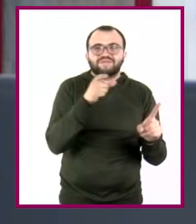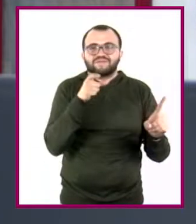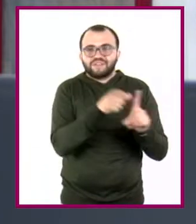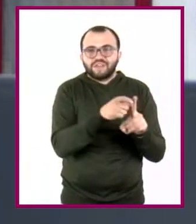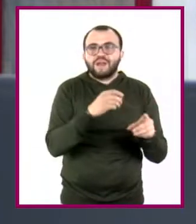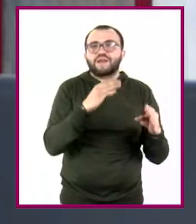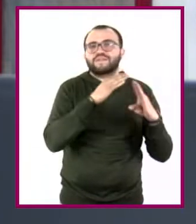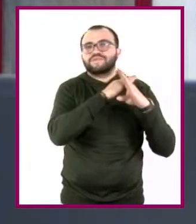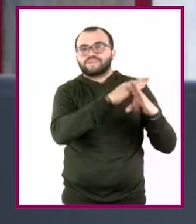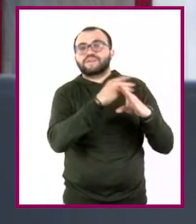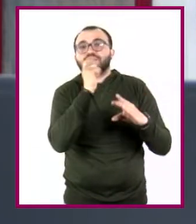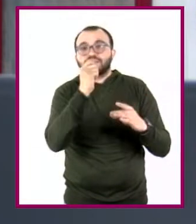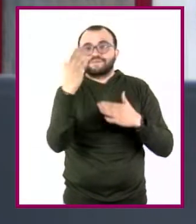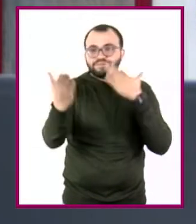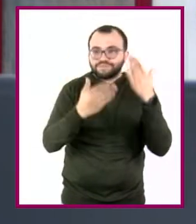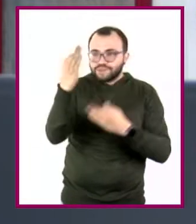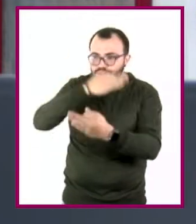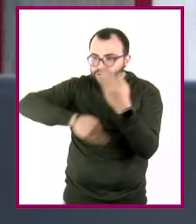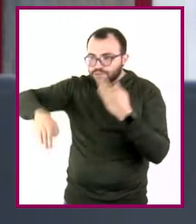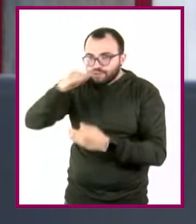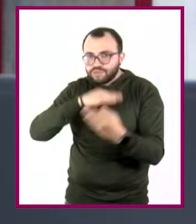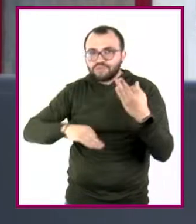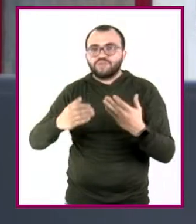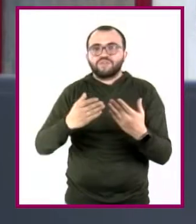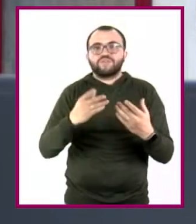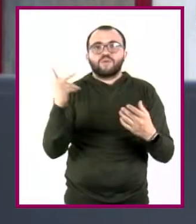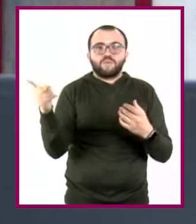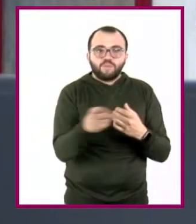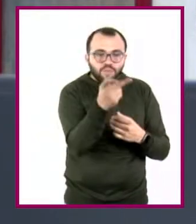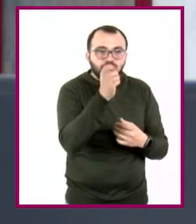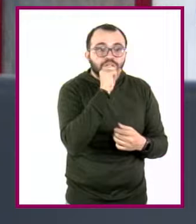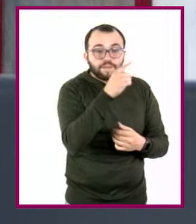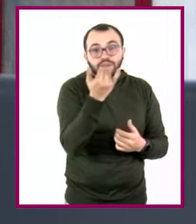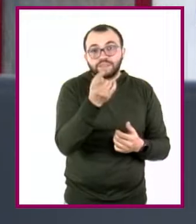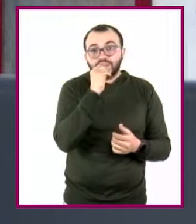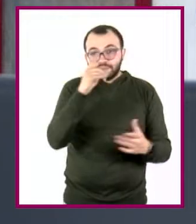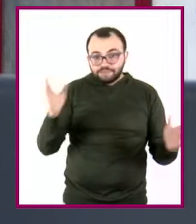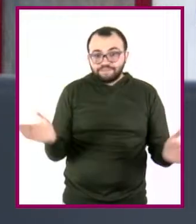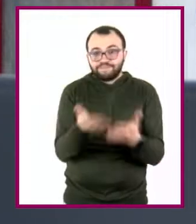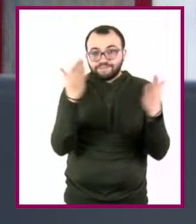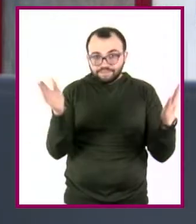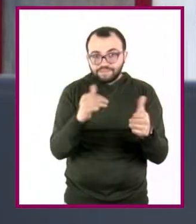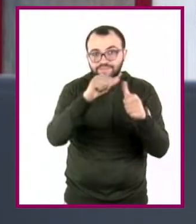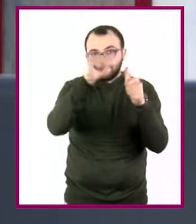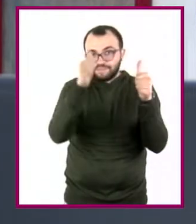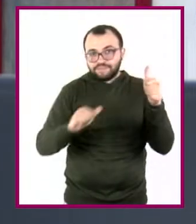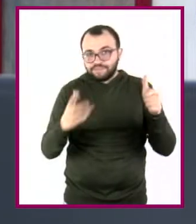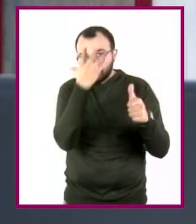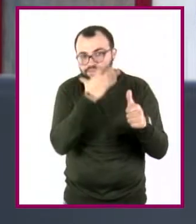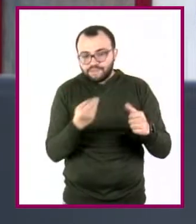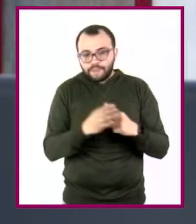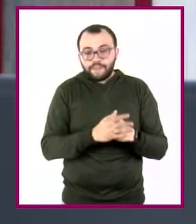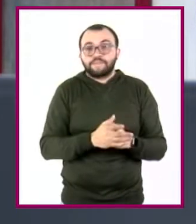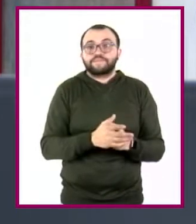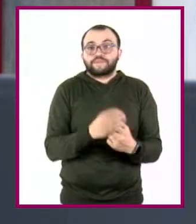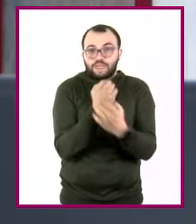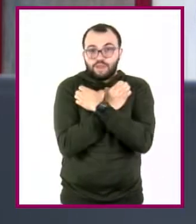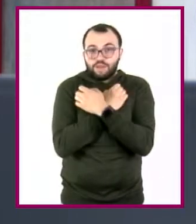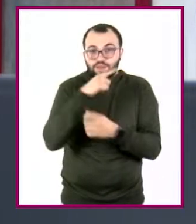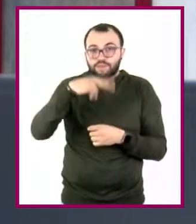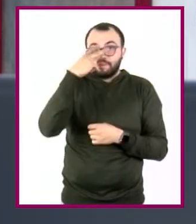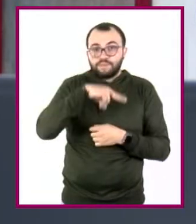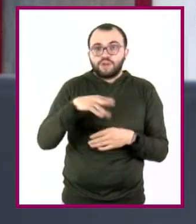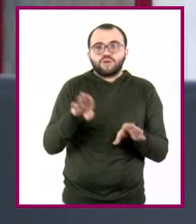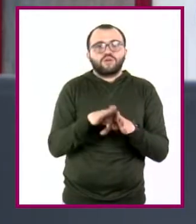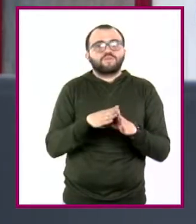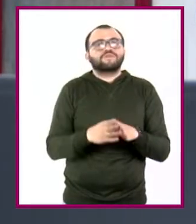incrementan las bibliotecas, se editan libros y se impulsan las bellas artes. La educación en México se sustenta en el